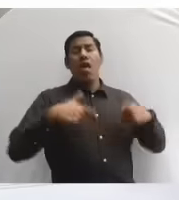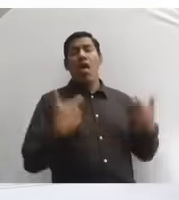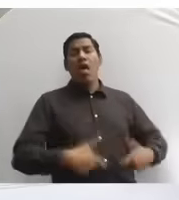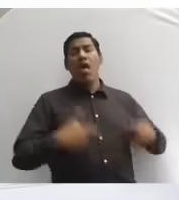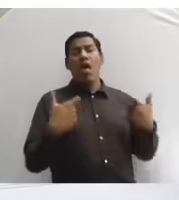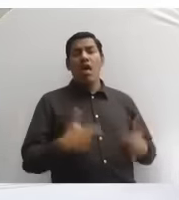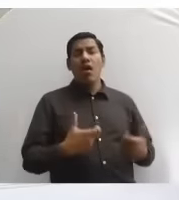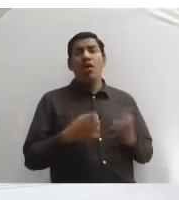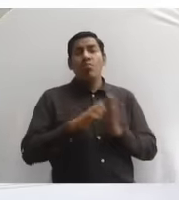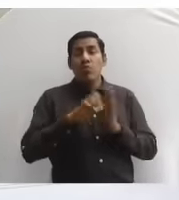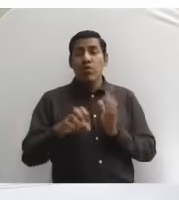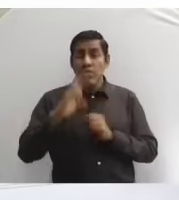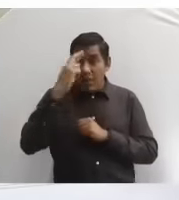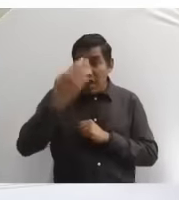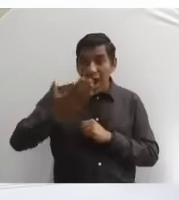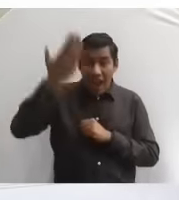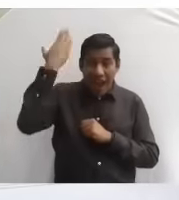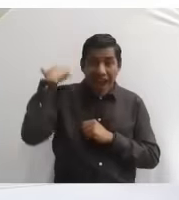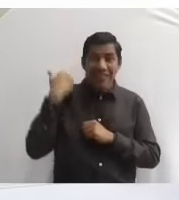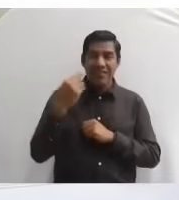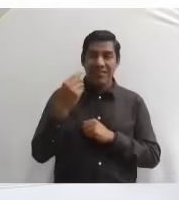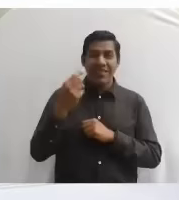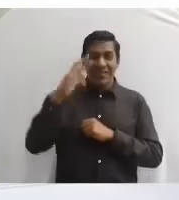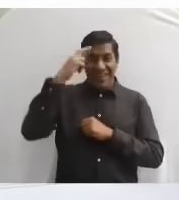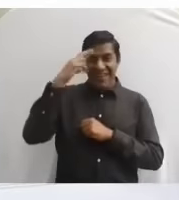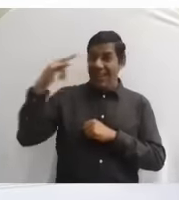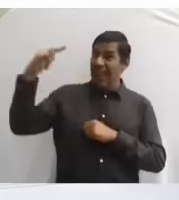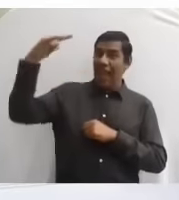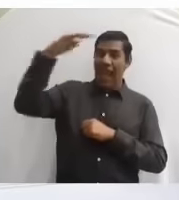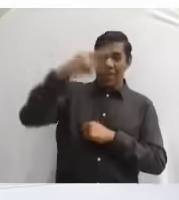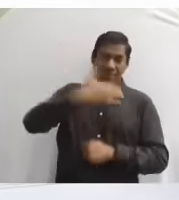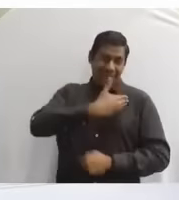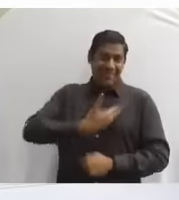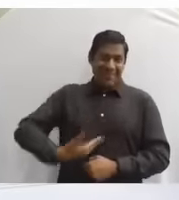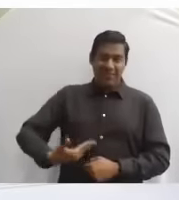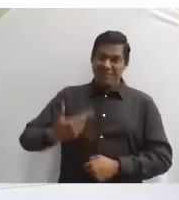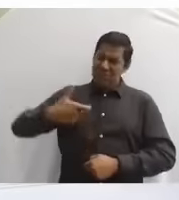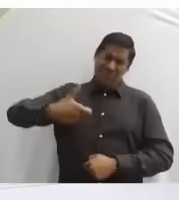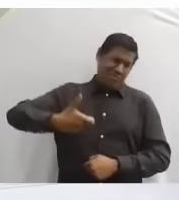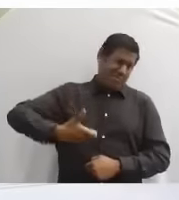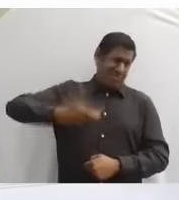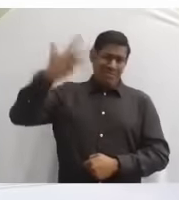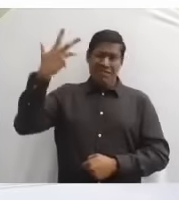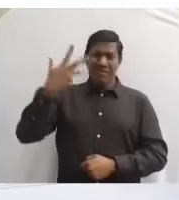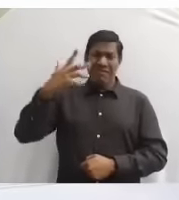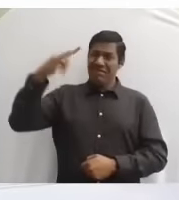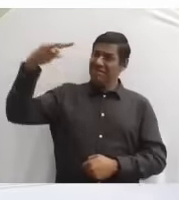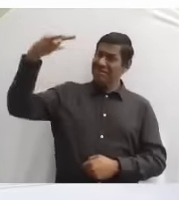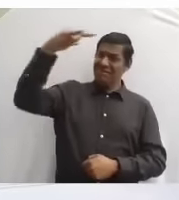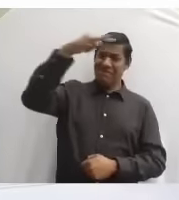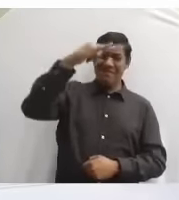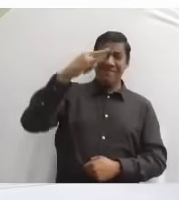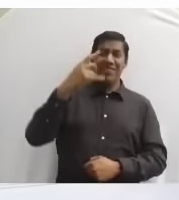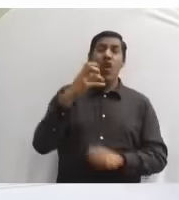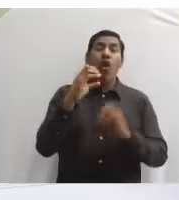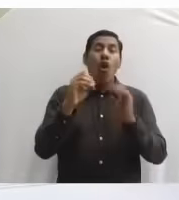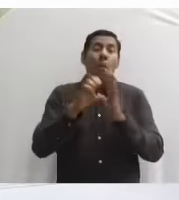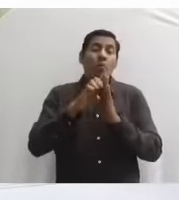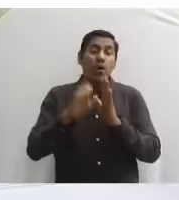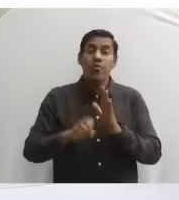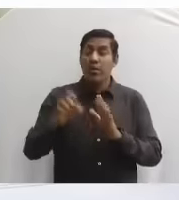ustedes quieren que regrese el avión presidencial? ¿O el Estado Mayor presidencial? ¿O las